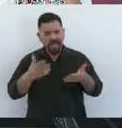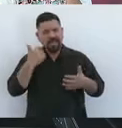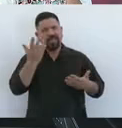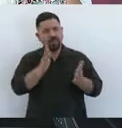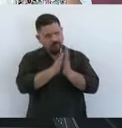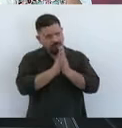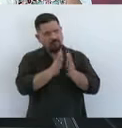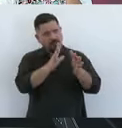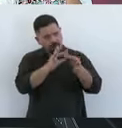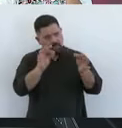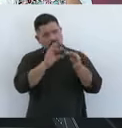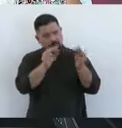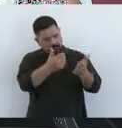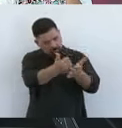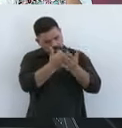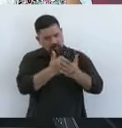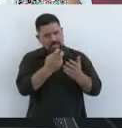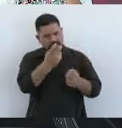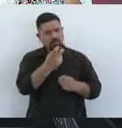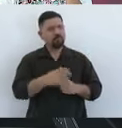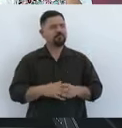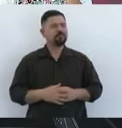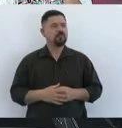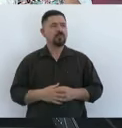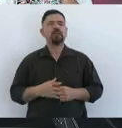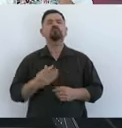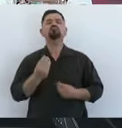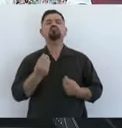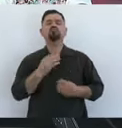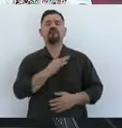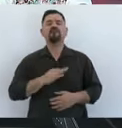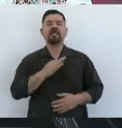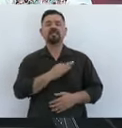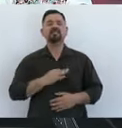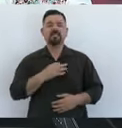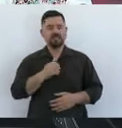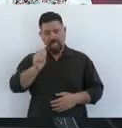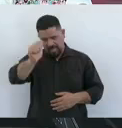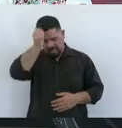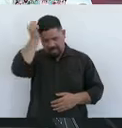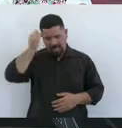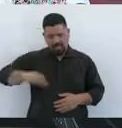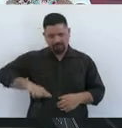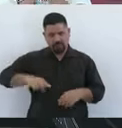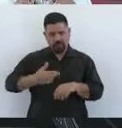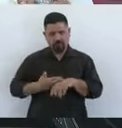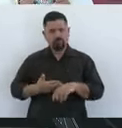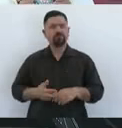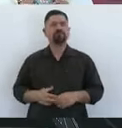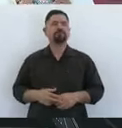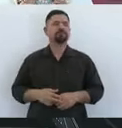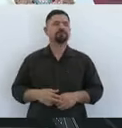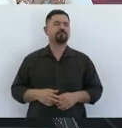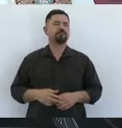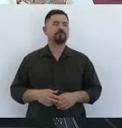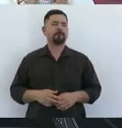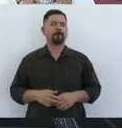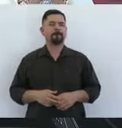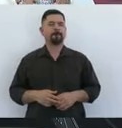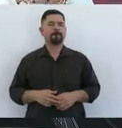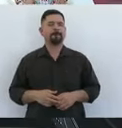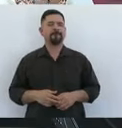explicación sobre eso. Muy bien. Y felicidades, Alfonso. Muy bien, gracias.